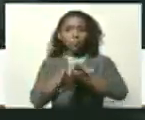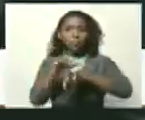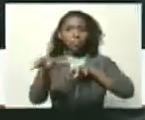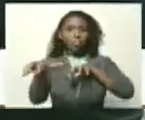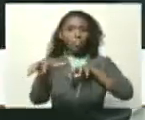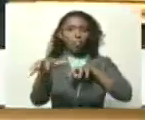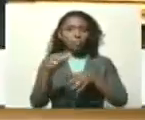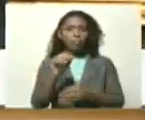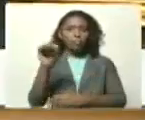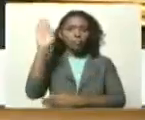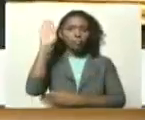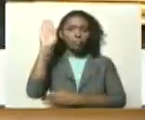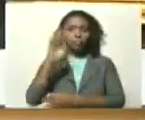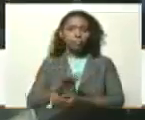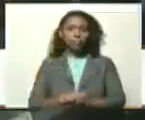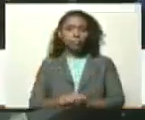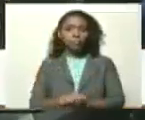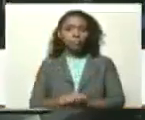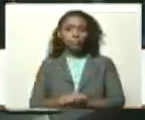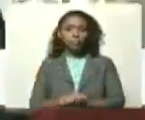costumbre.